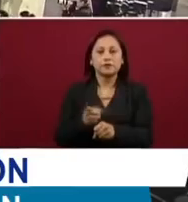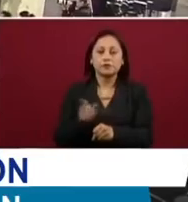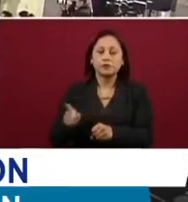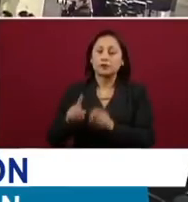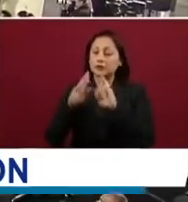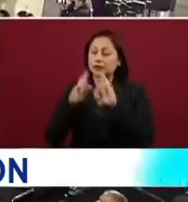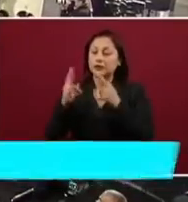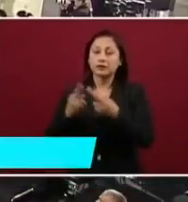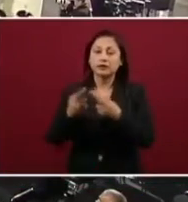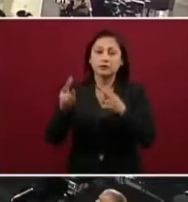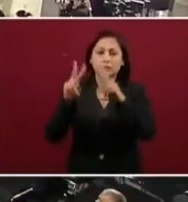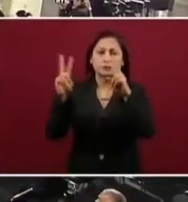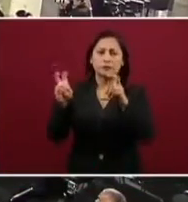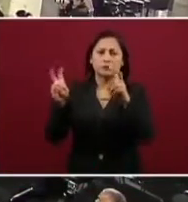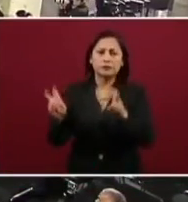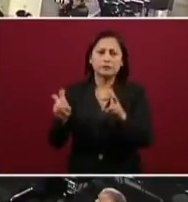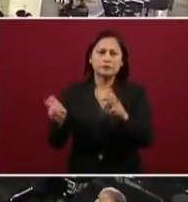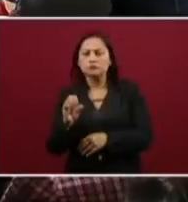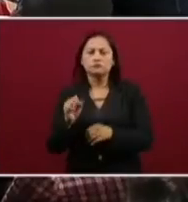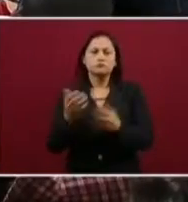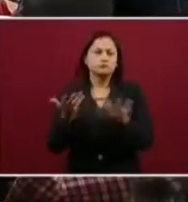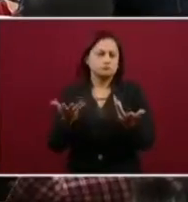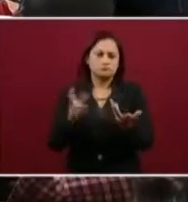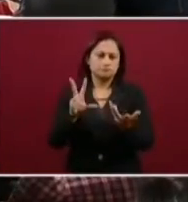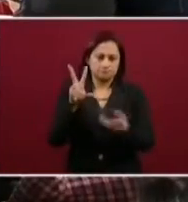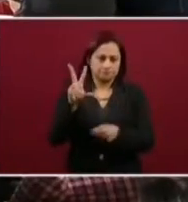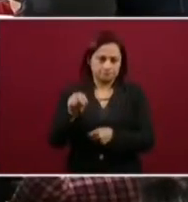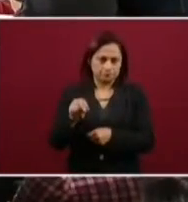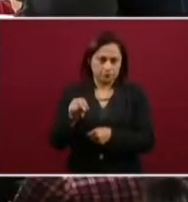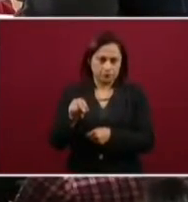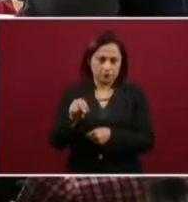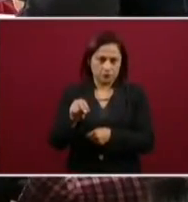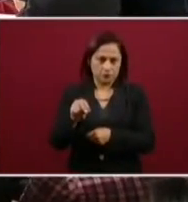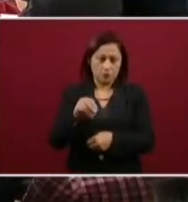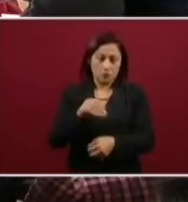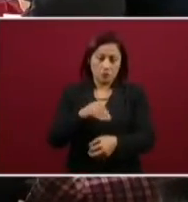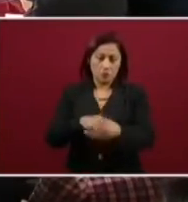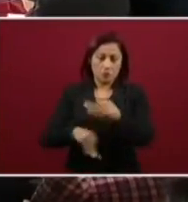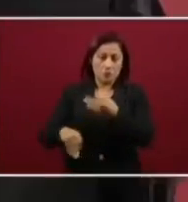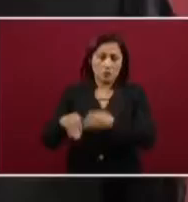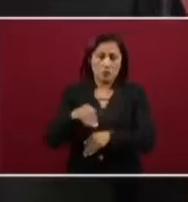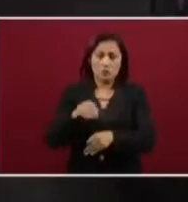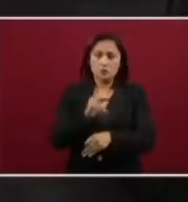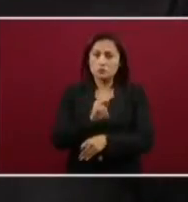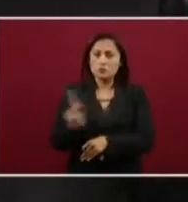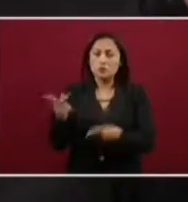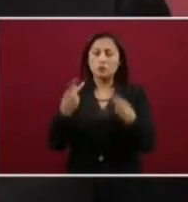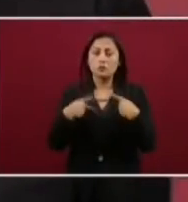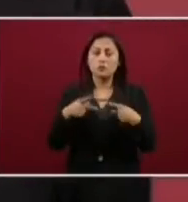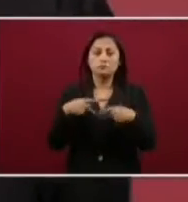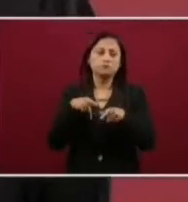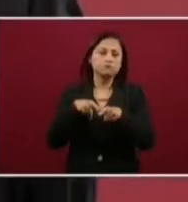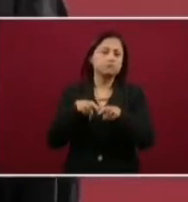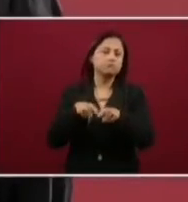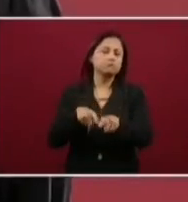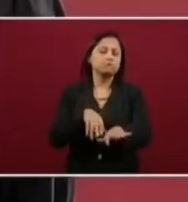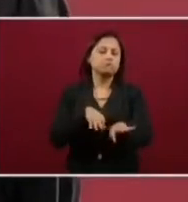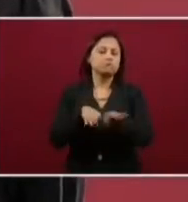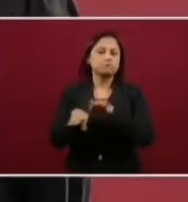no se puede resolver de la noche a la mañana se garantice la permanencia en el